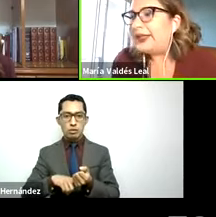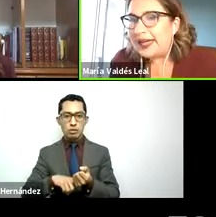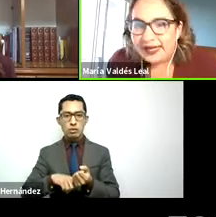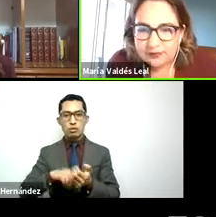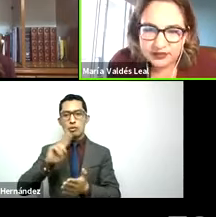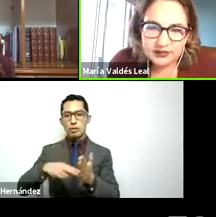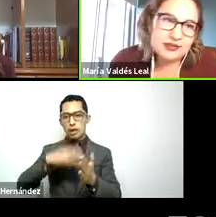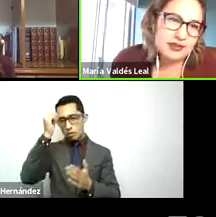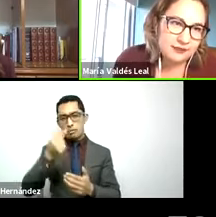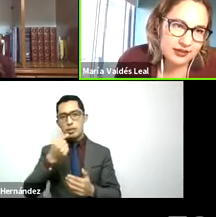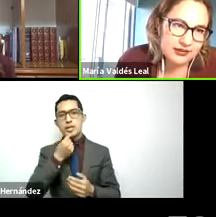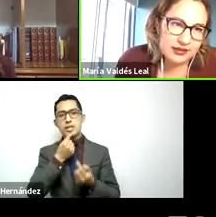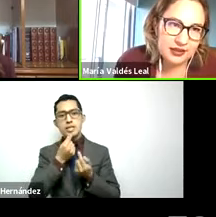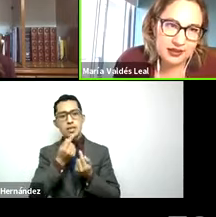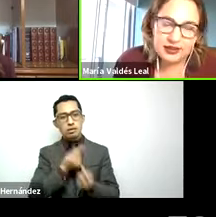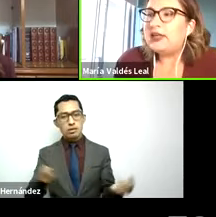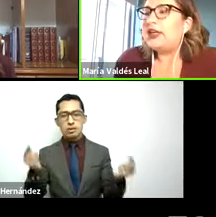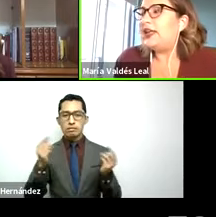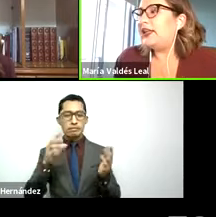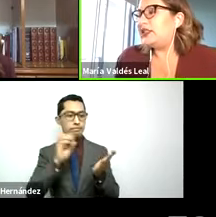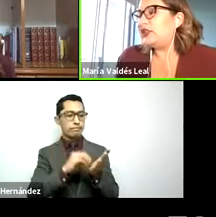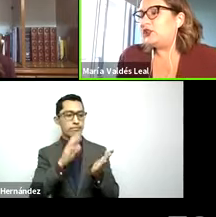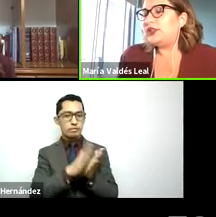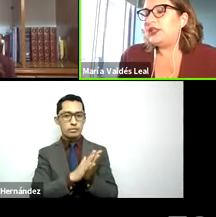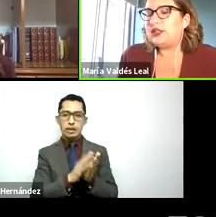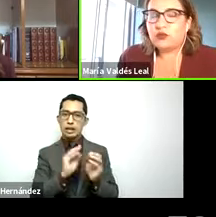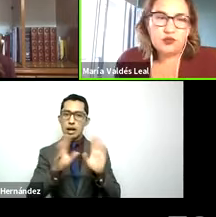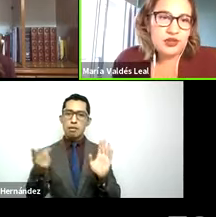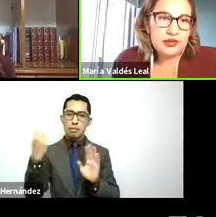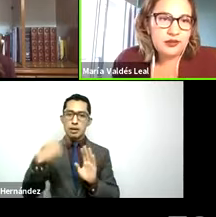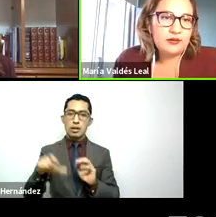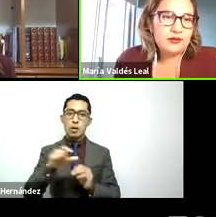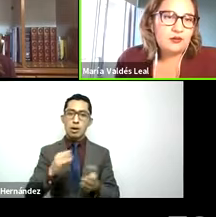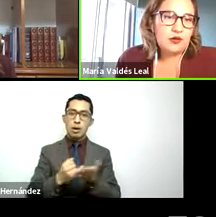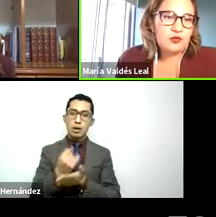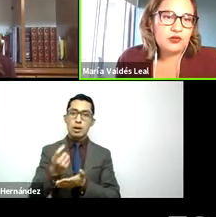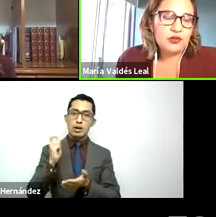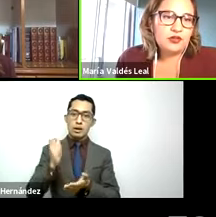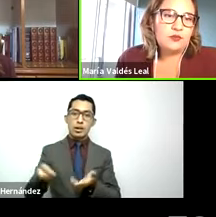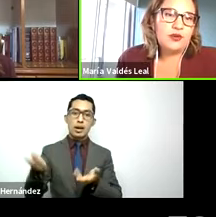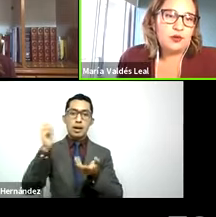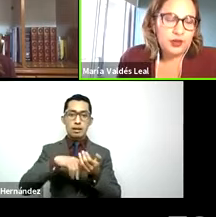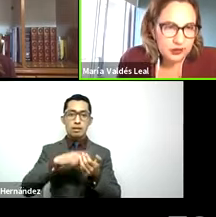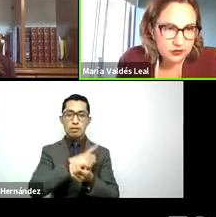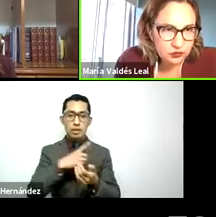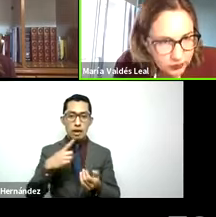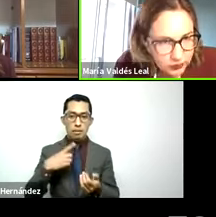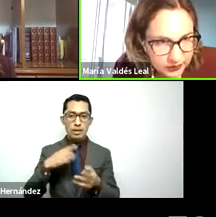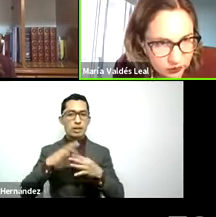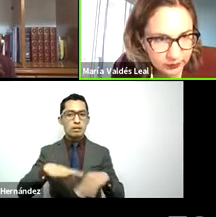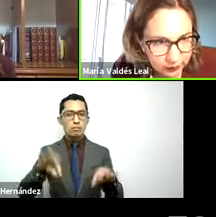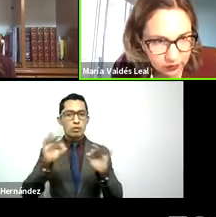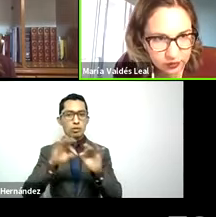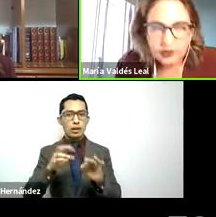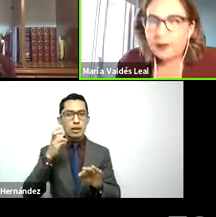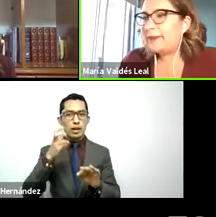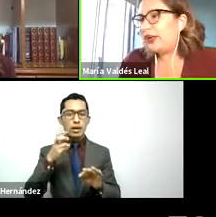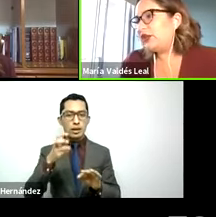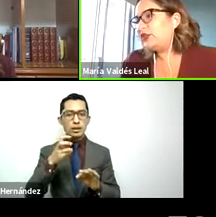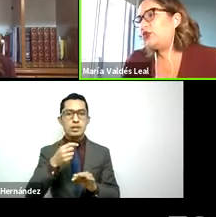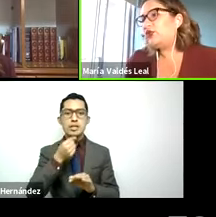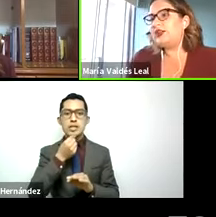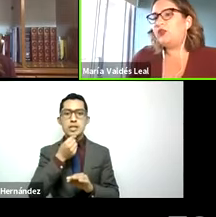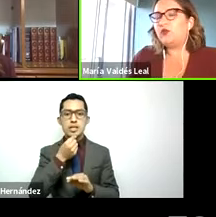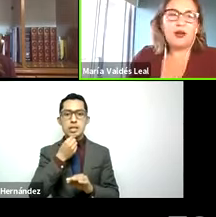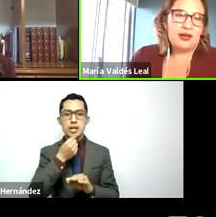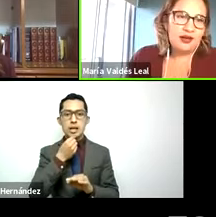Niños, claramente establece que en las decisiones que les conciernen debe ser una consideración primordial su interés superior,